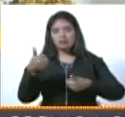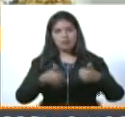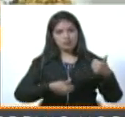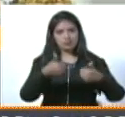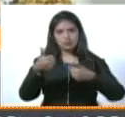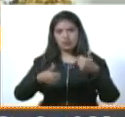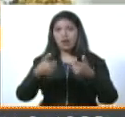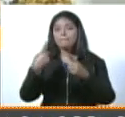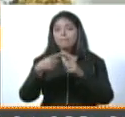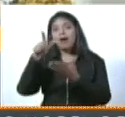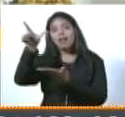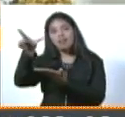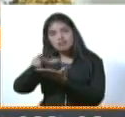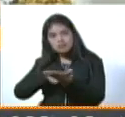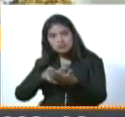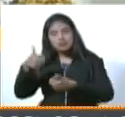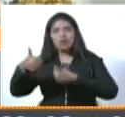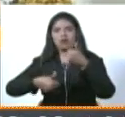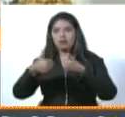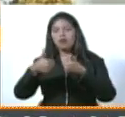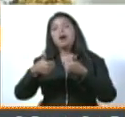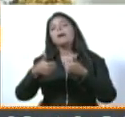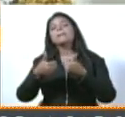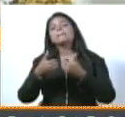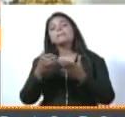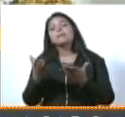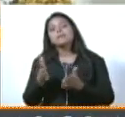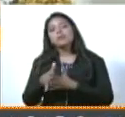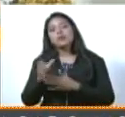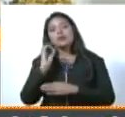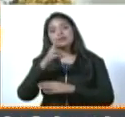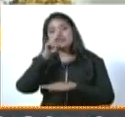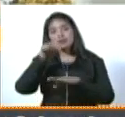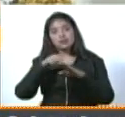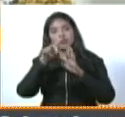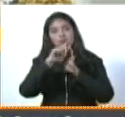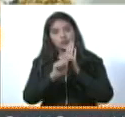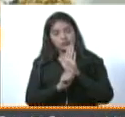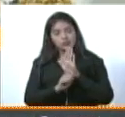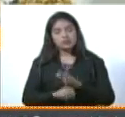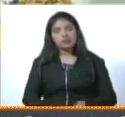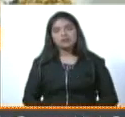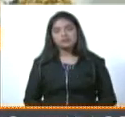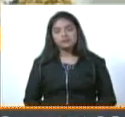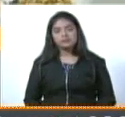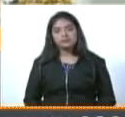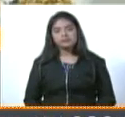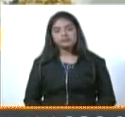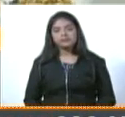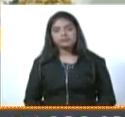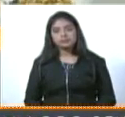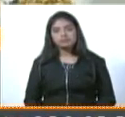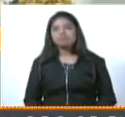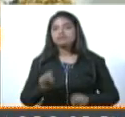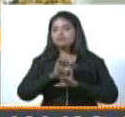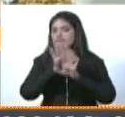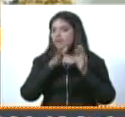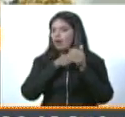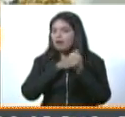las listas de postulados y postuladas para la Asamblea Nacional Constituyente. Y por supuesto, esto es una